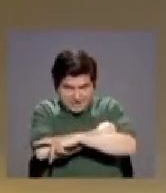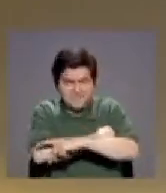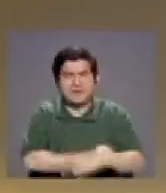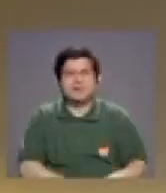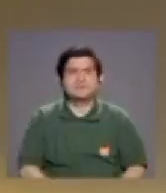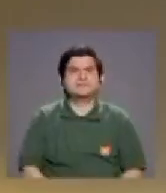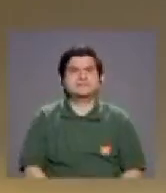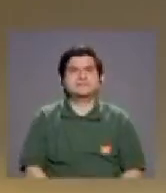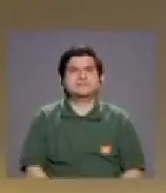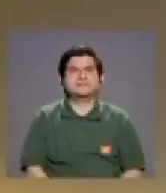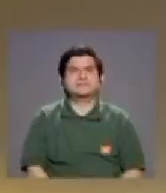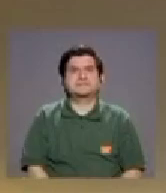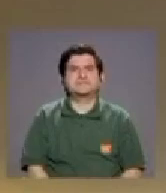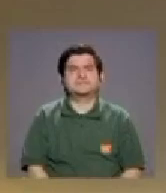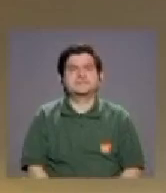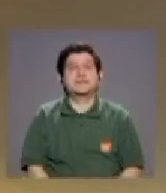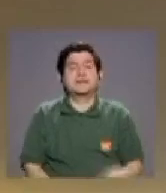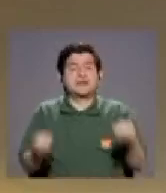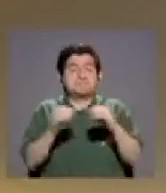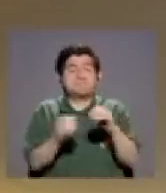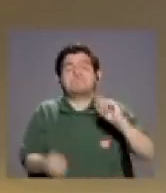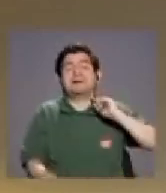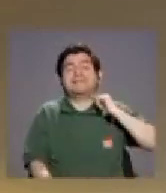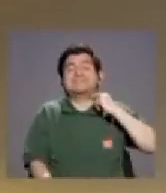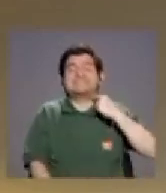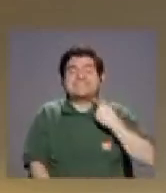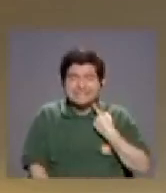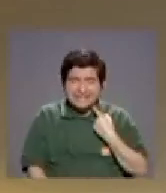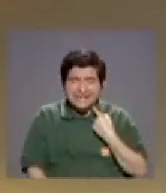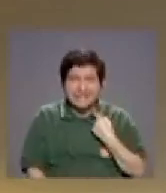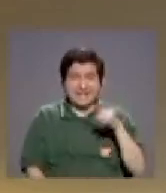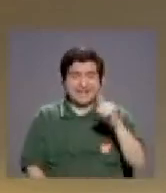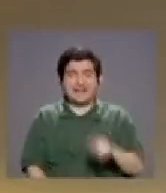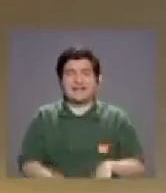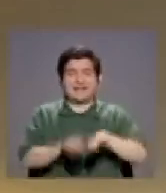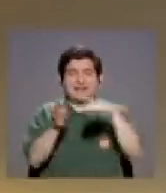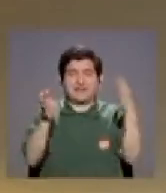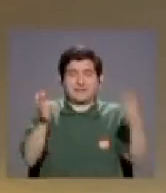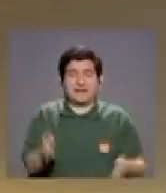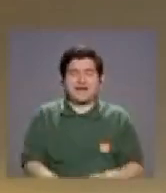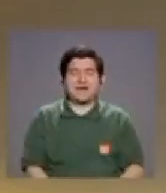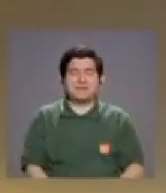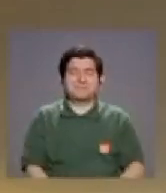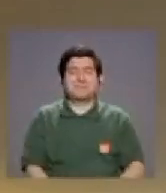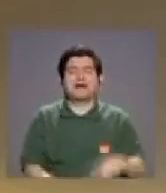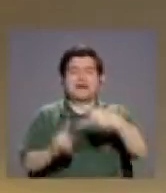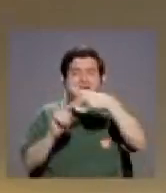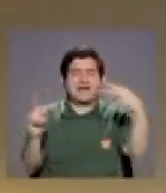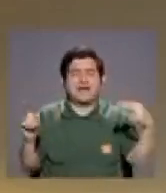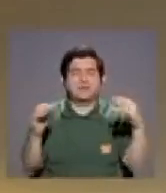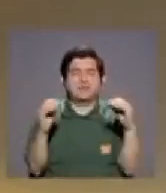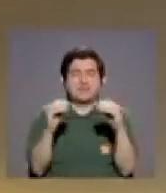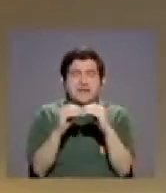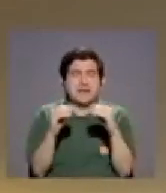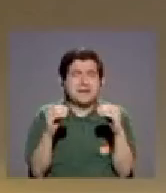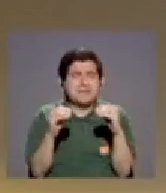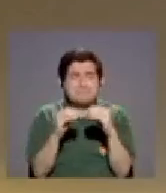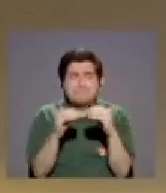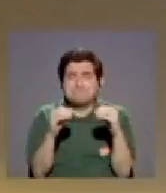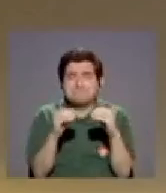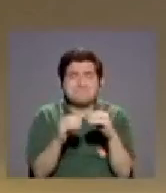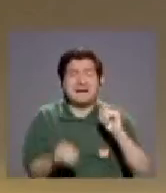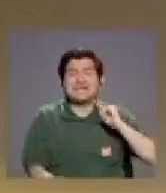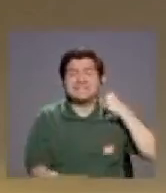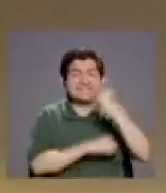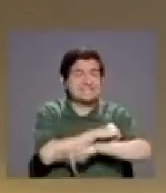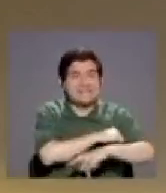es más cara que una cama en el hotel más o en la mayor parte de los hoteles caros